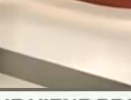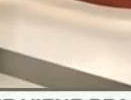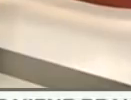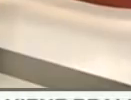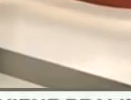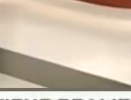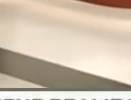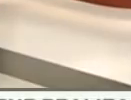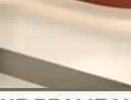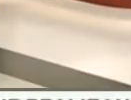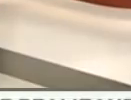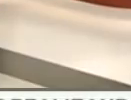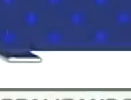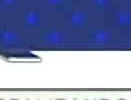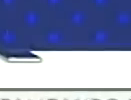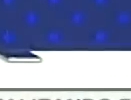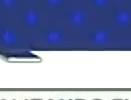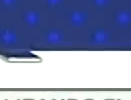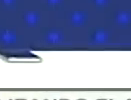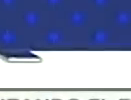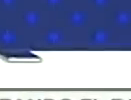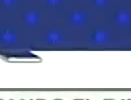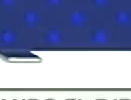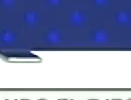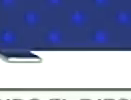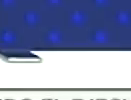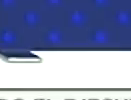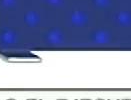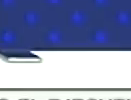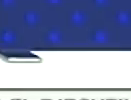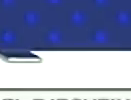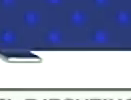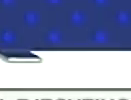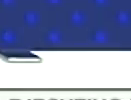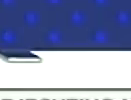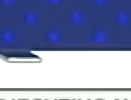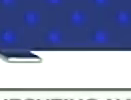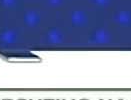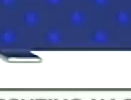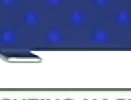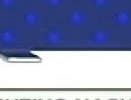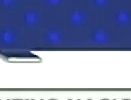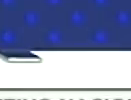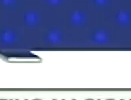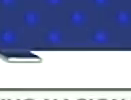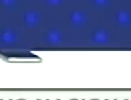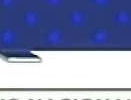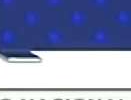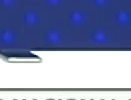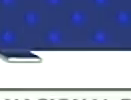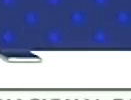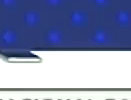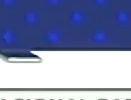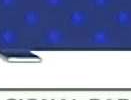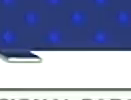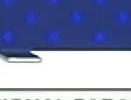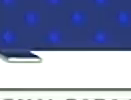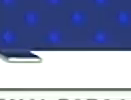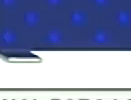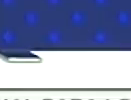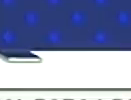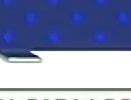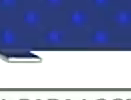tarde presidente felicitarme bueno feliz tarde a toda venezuela me